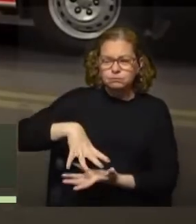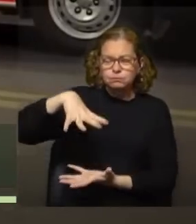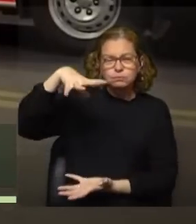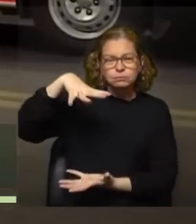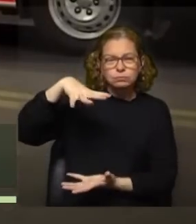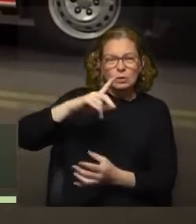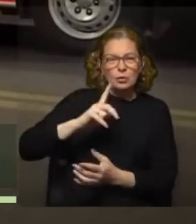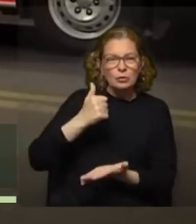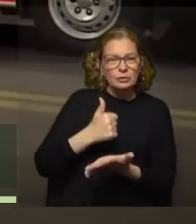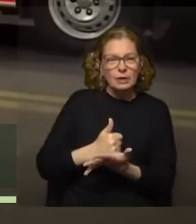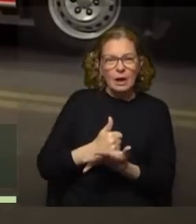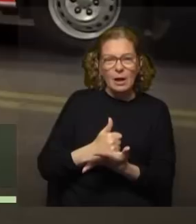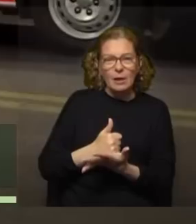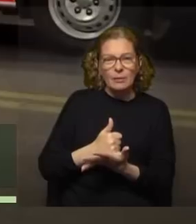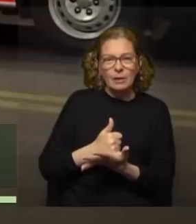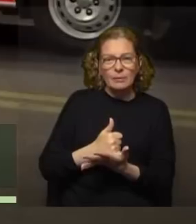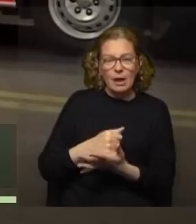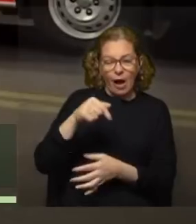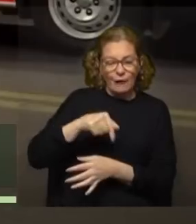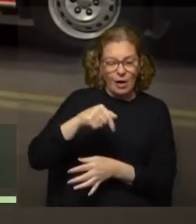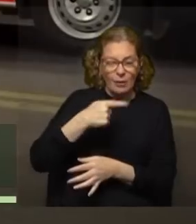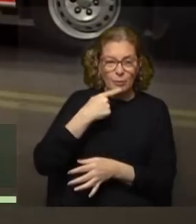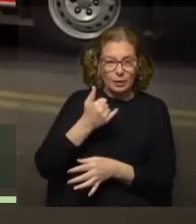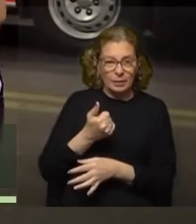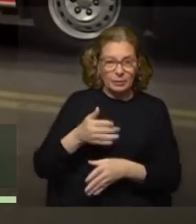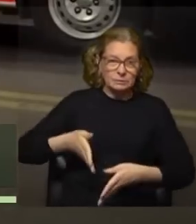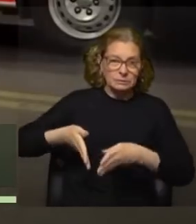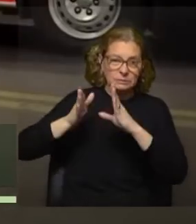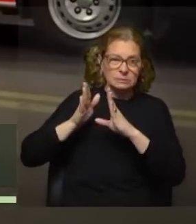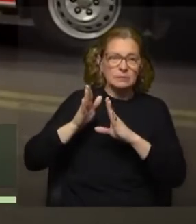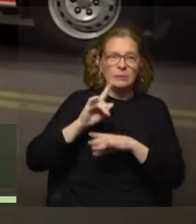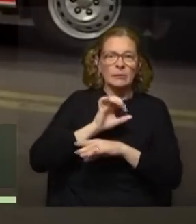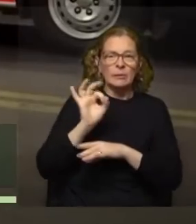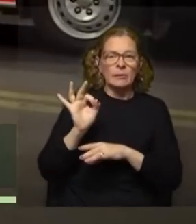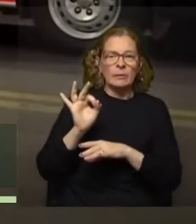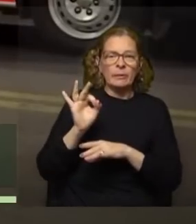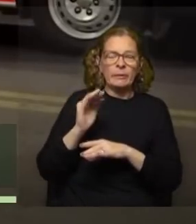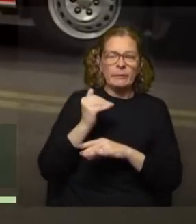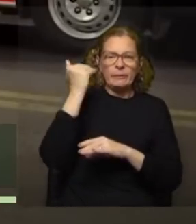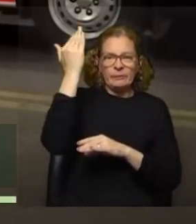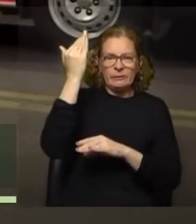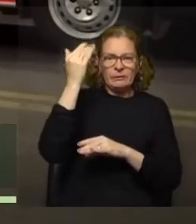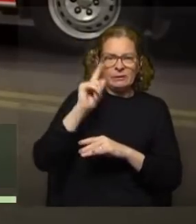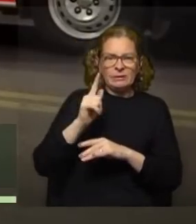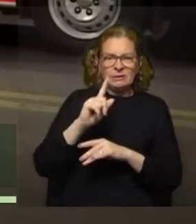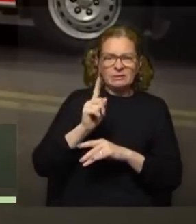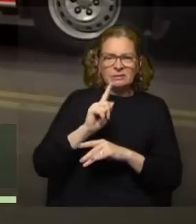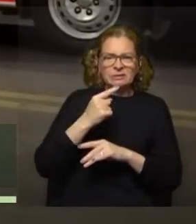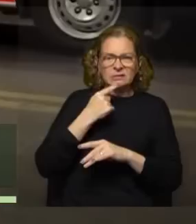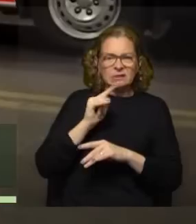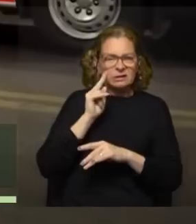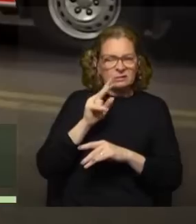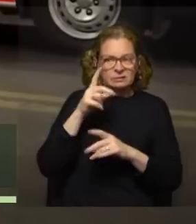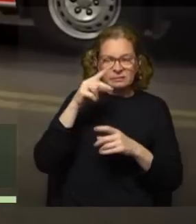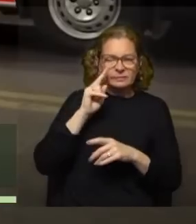este en zonas inferiores del edificio o en los pisos altos no fueron